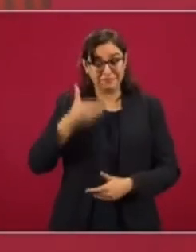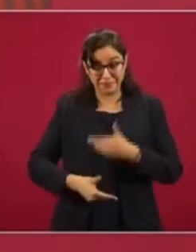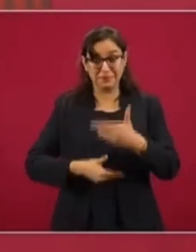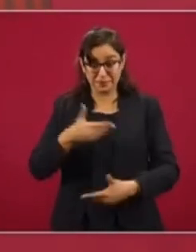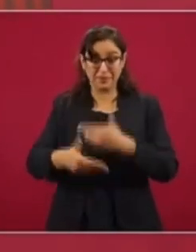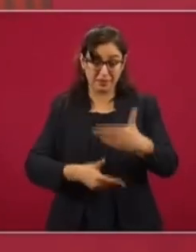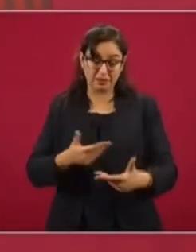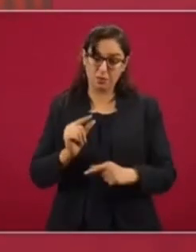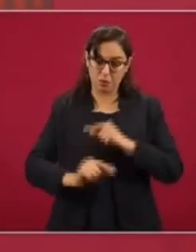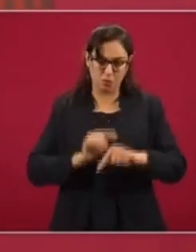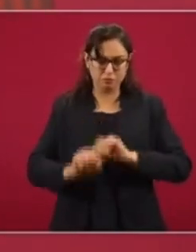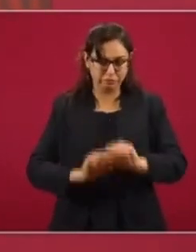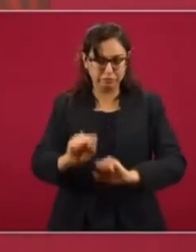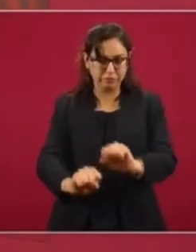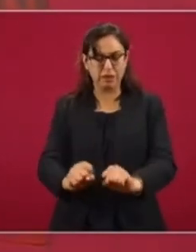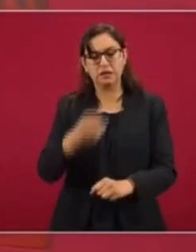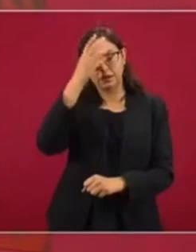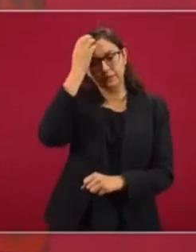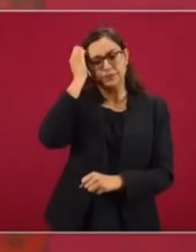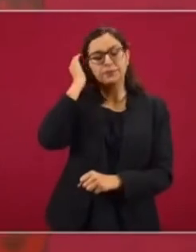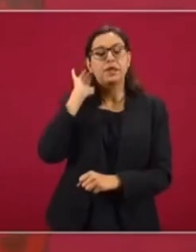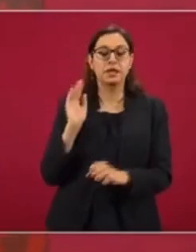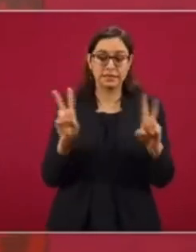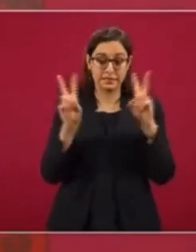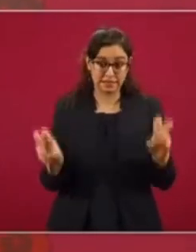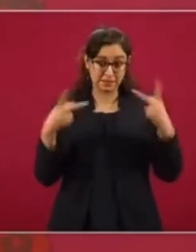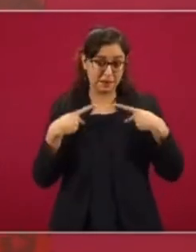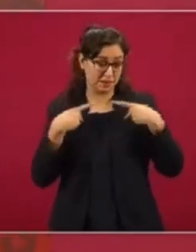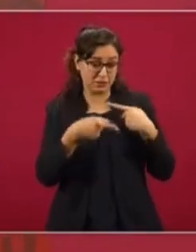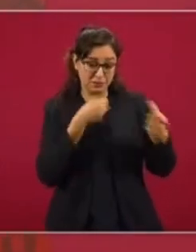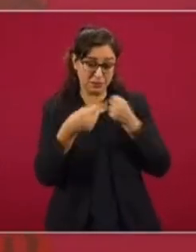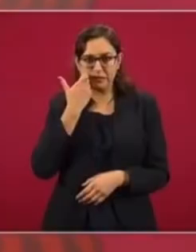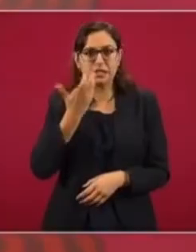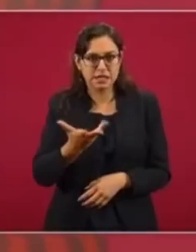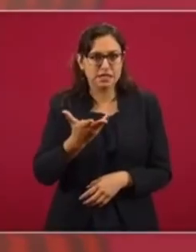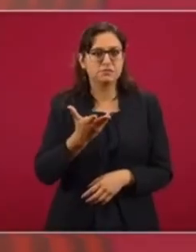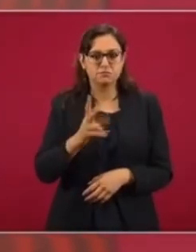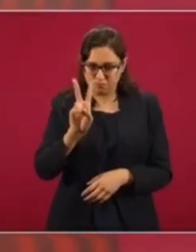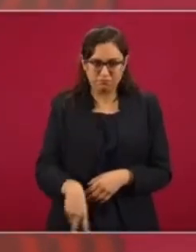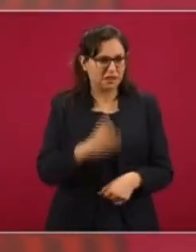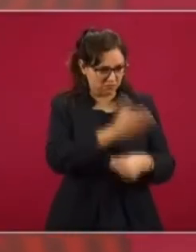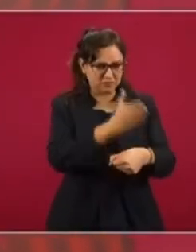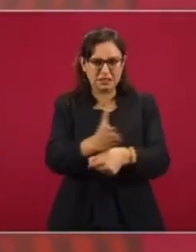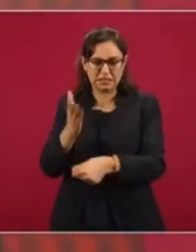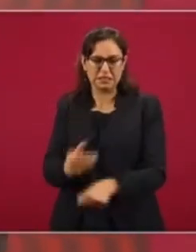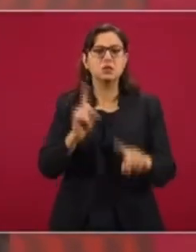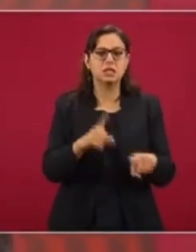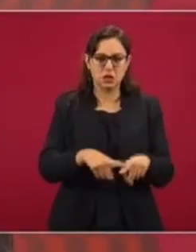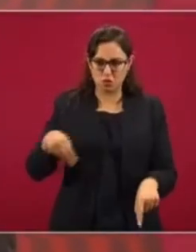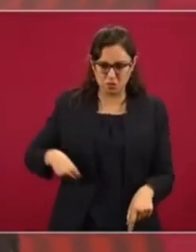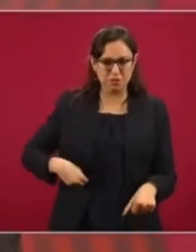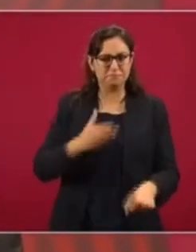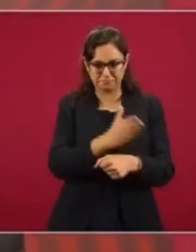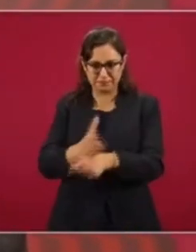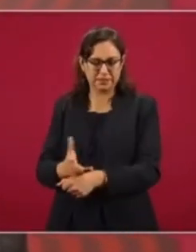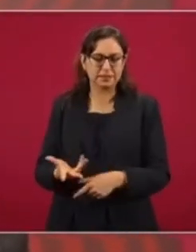a periodistas, pues se siguen presentando lamentablemente. No hay ninguna